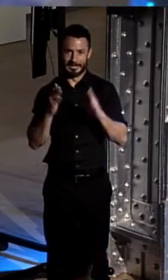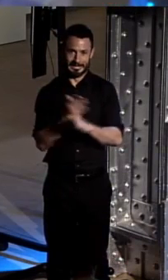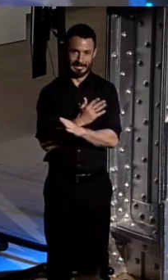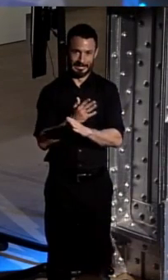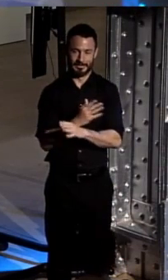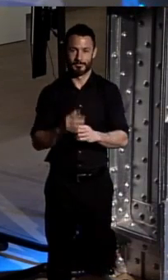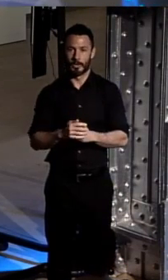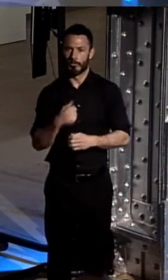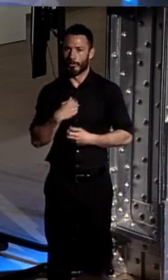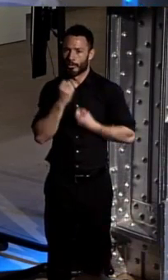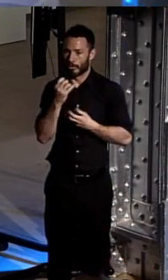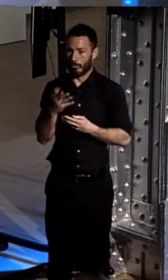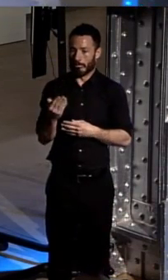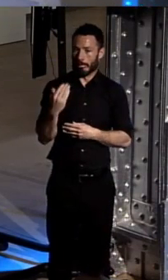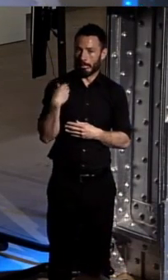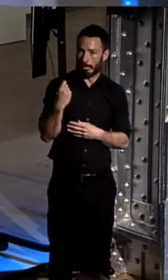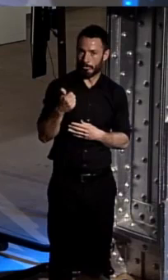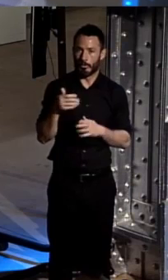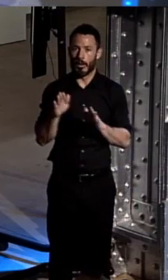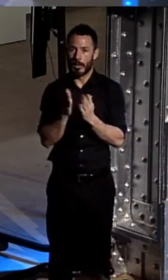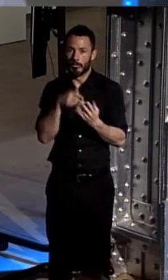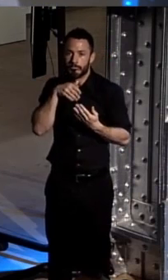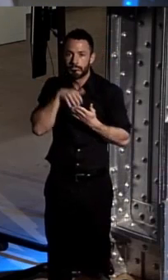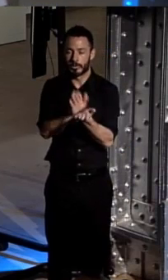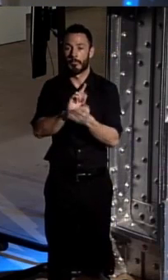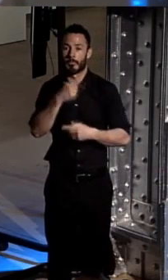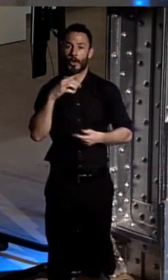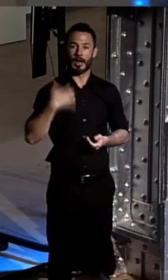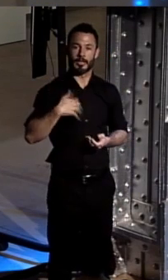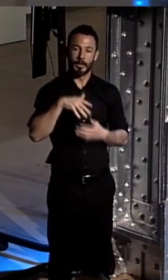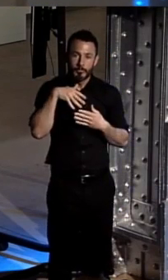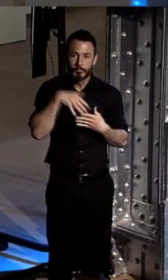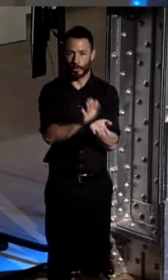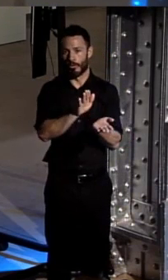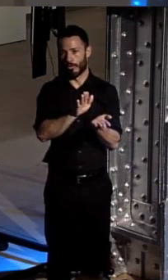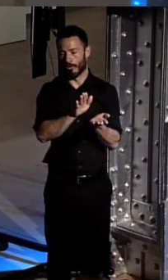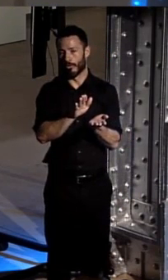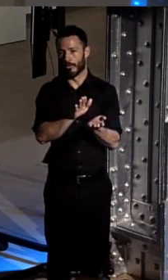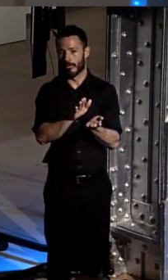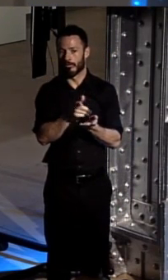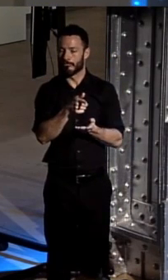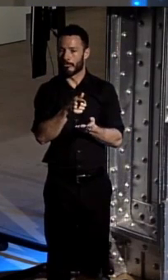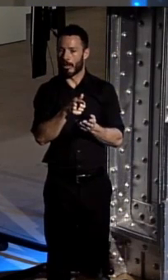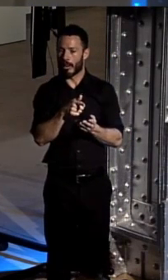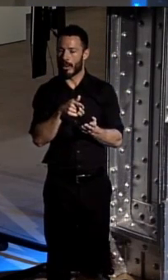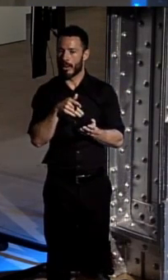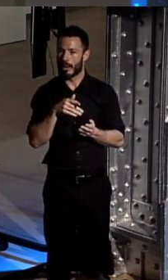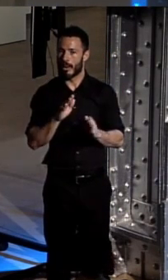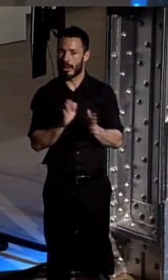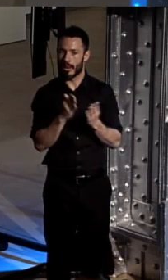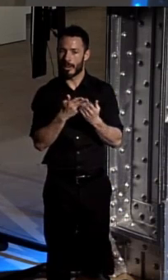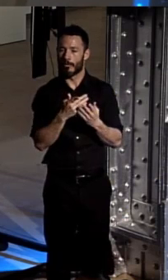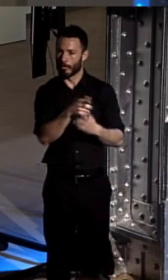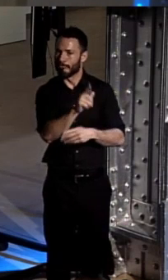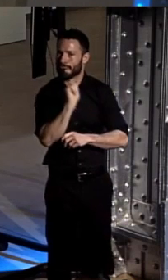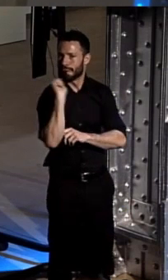contarles, efectivamente, yo acabo de publicar un libro que lo publiqué primero en Argentina y ha sido un libro que ha generado muchísimo